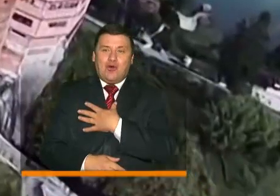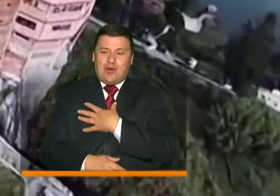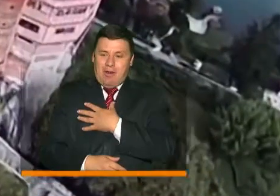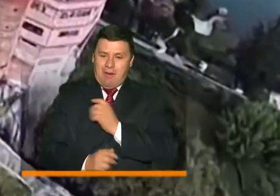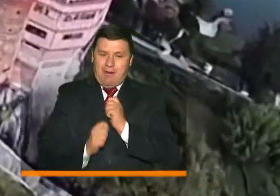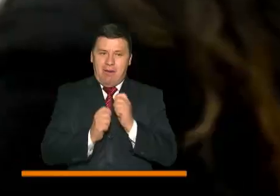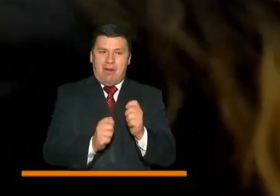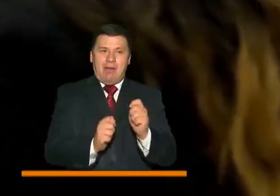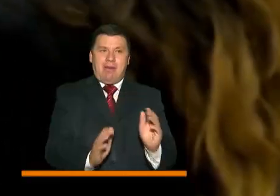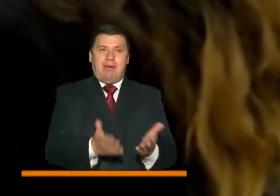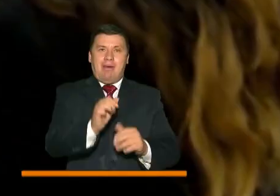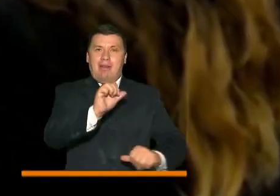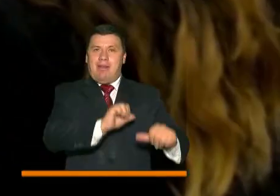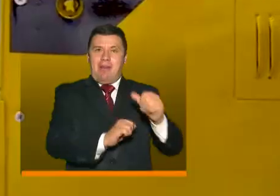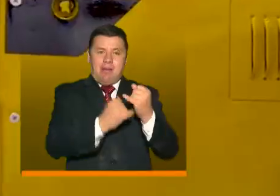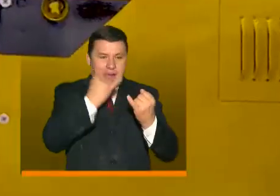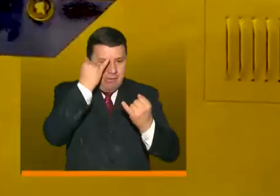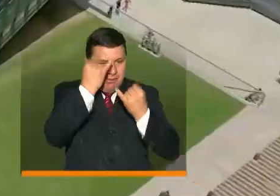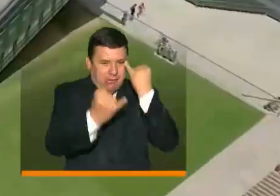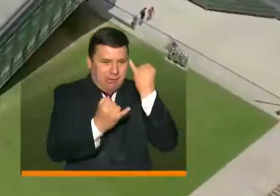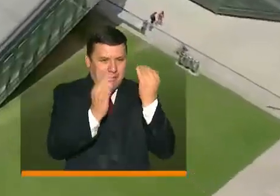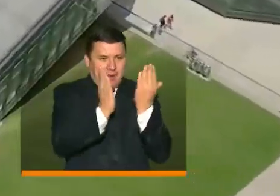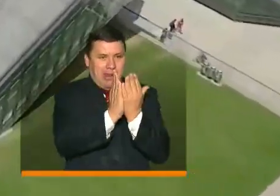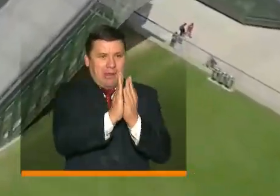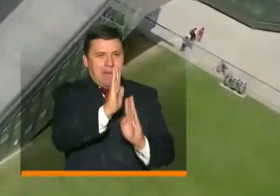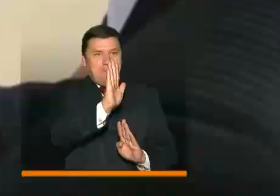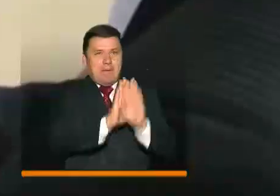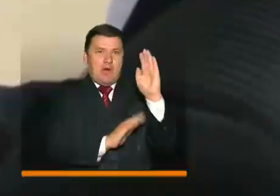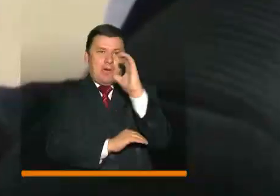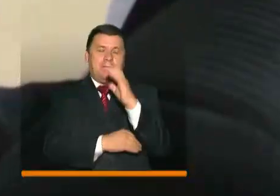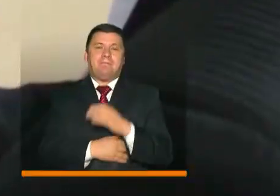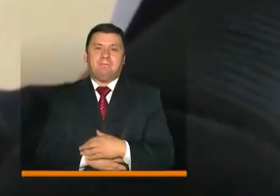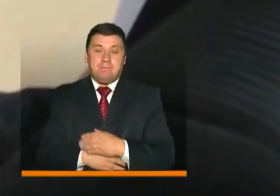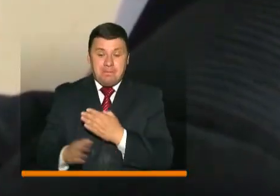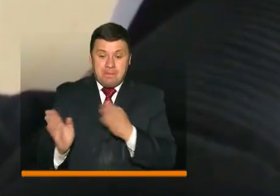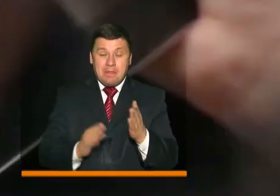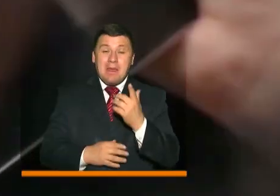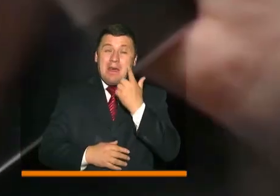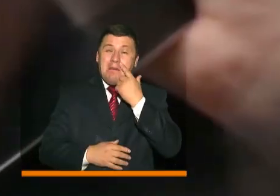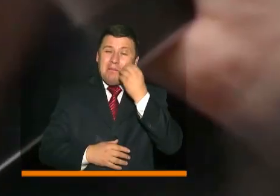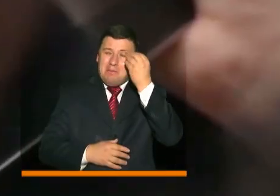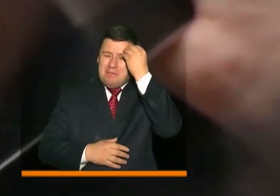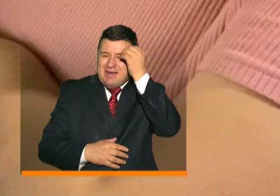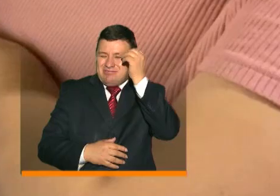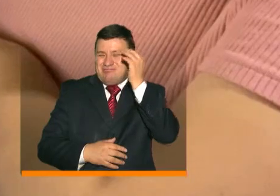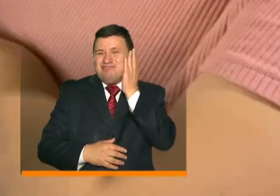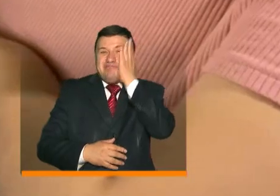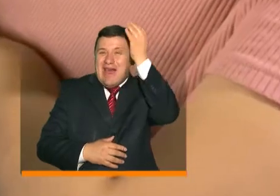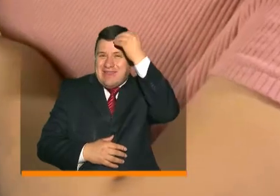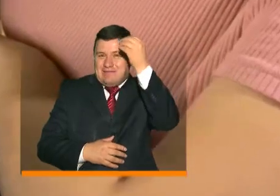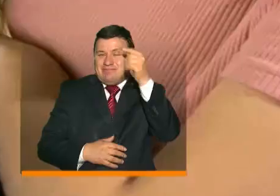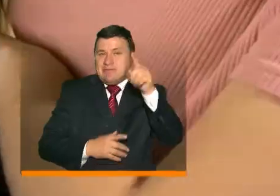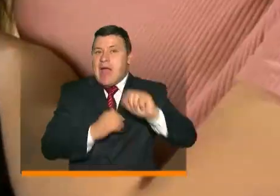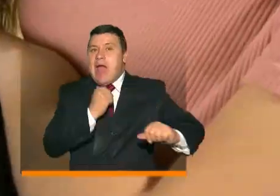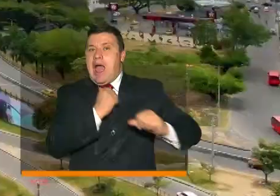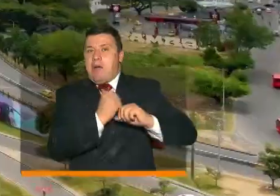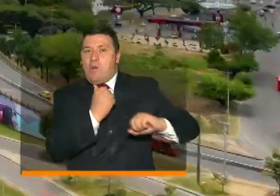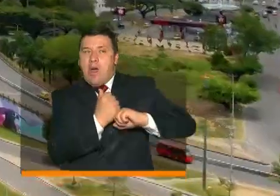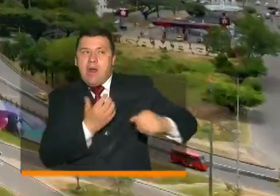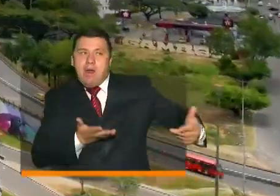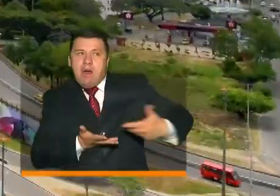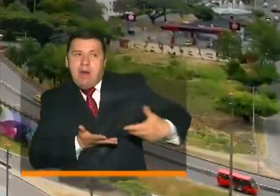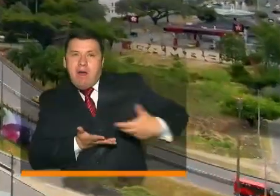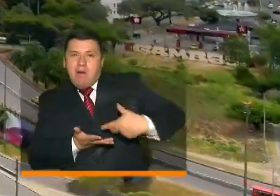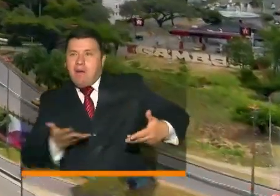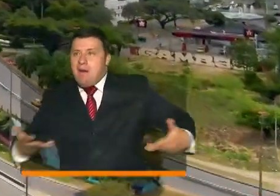país un gran laboratorio de innovación educativa. El Plan Padrino es una muestra más de la importancia del trabajo colaborativo que nos